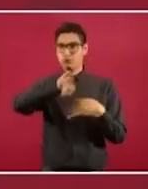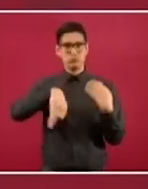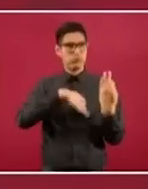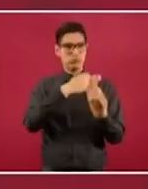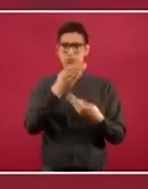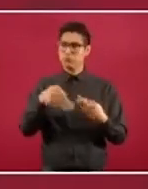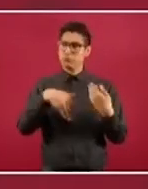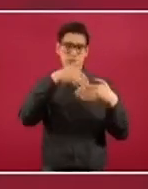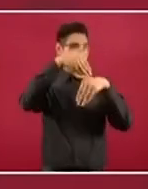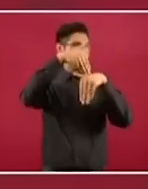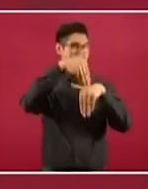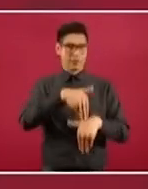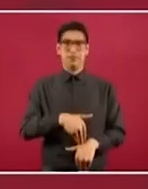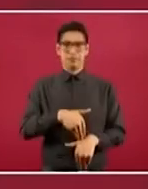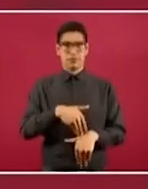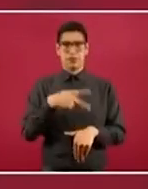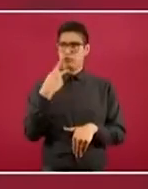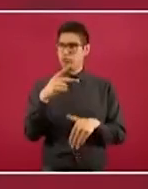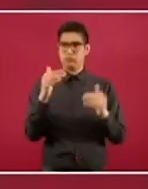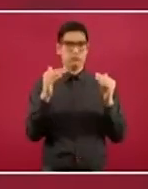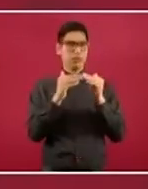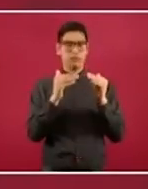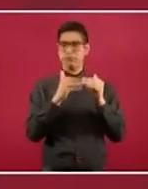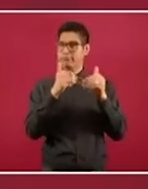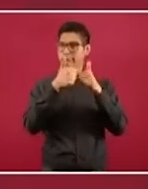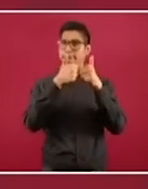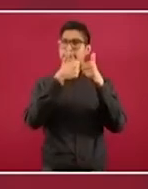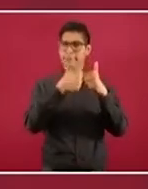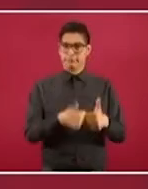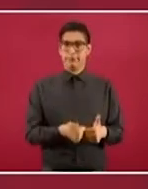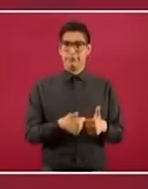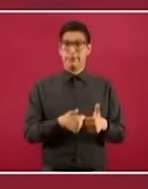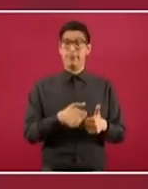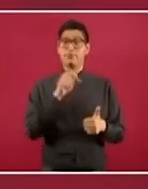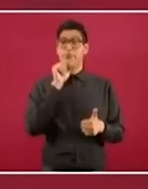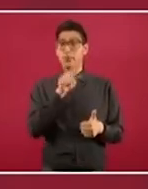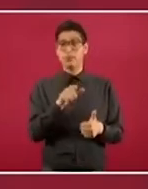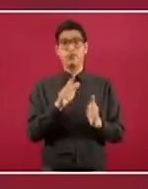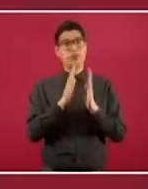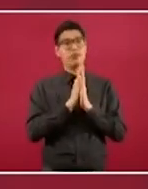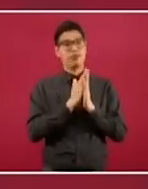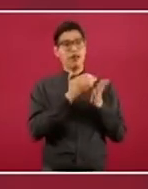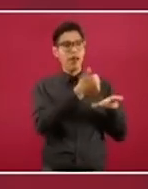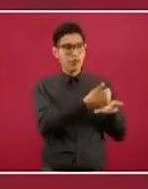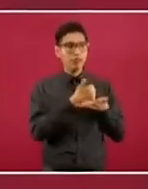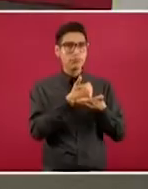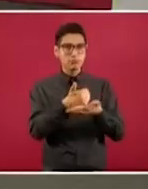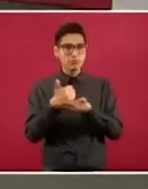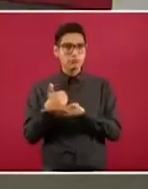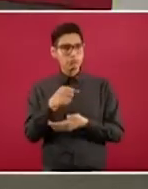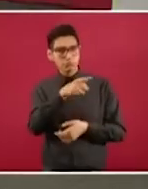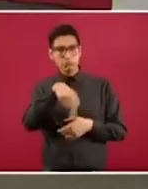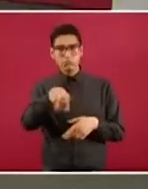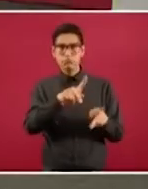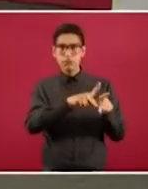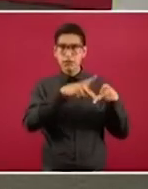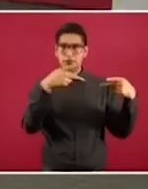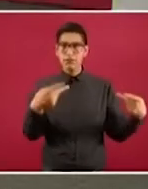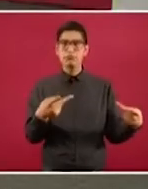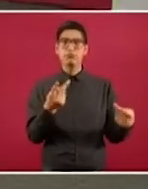cumplida cabalmente por la población, y debe haber ayuda también de todos los medios de